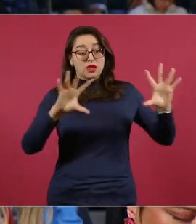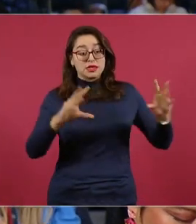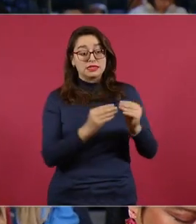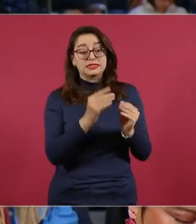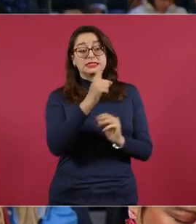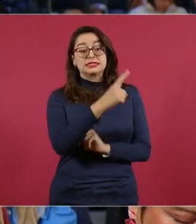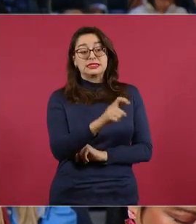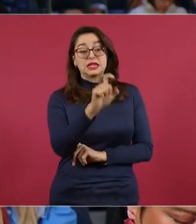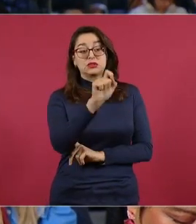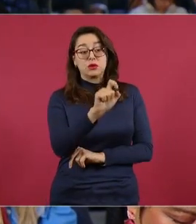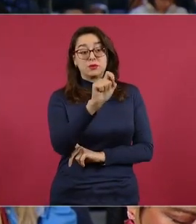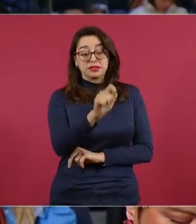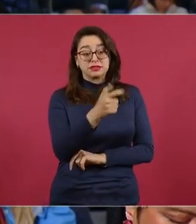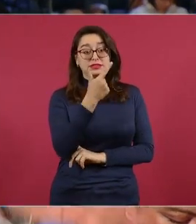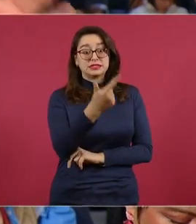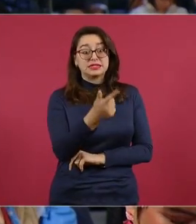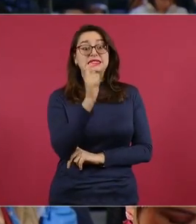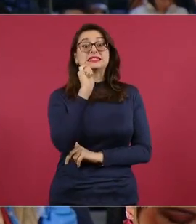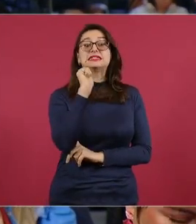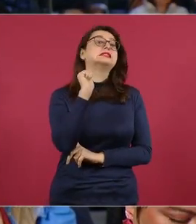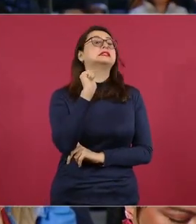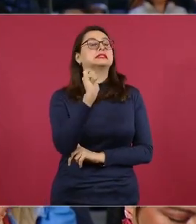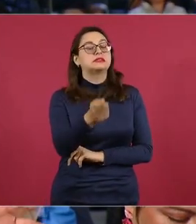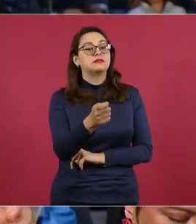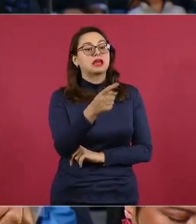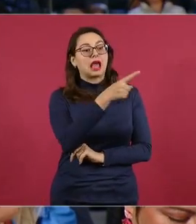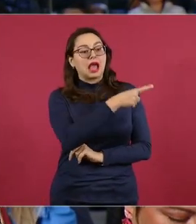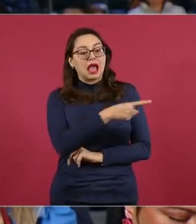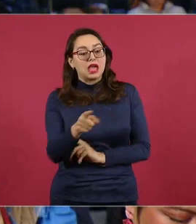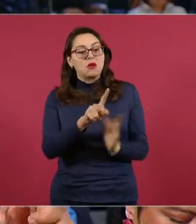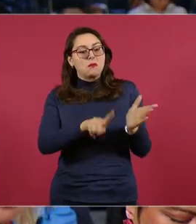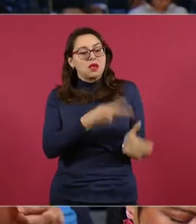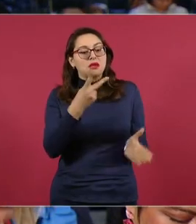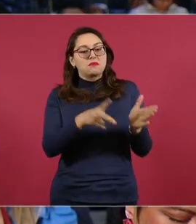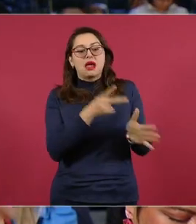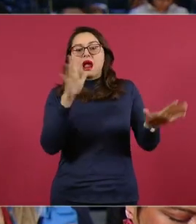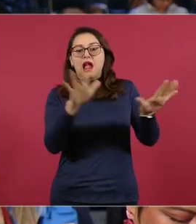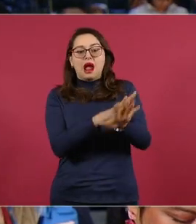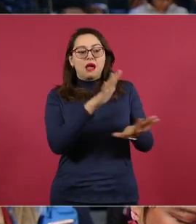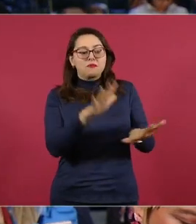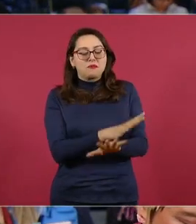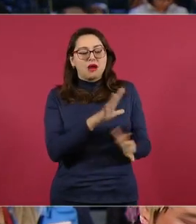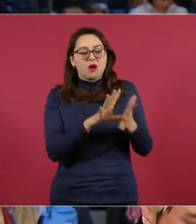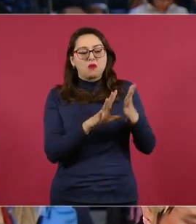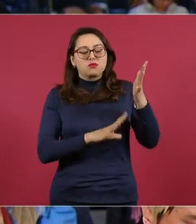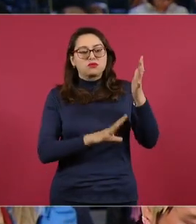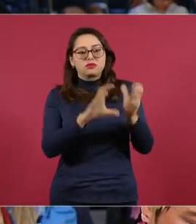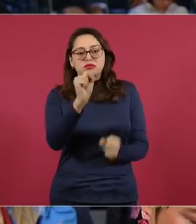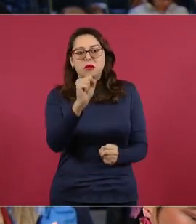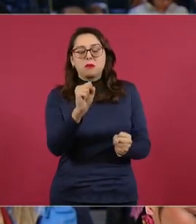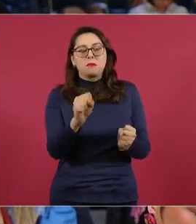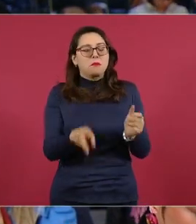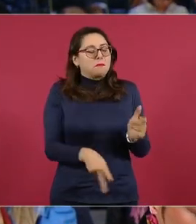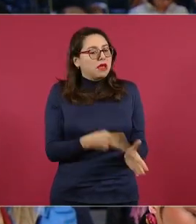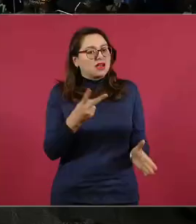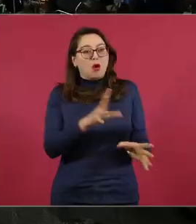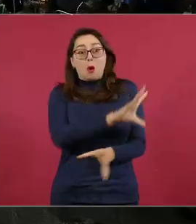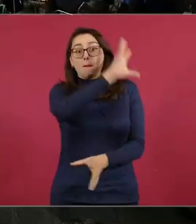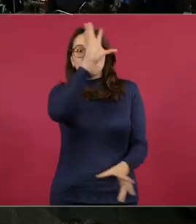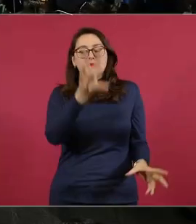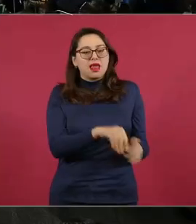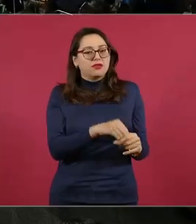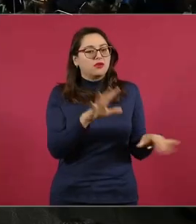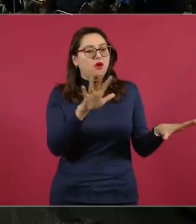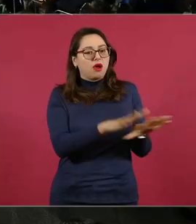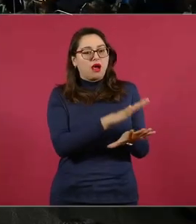hablando que se reescribió la Constitución poco más de tres veces en este periodo neoliberal, como usted lo ha venido planteando. Voy